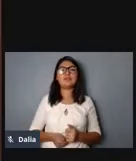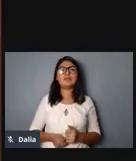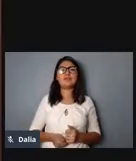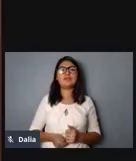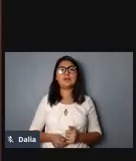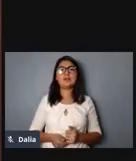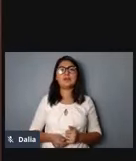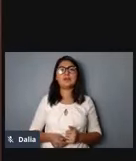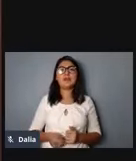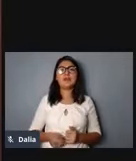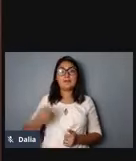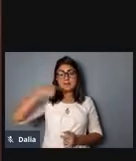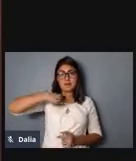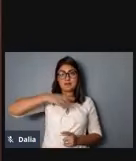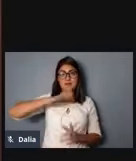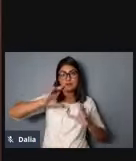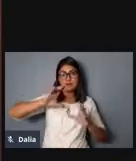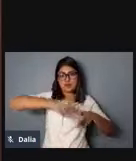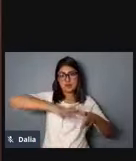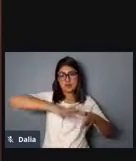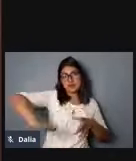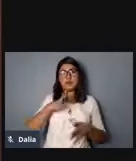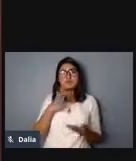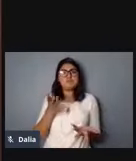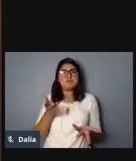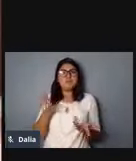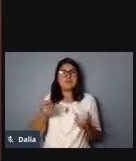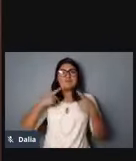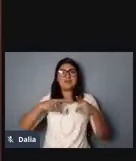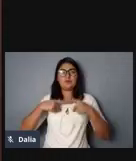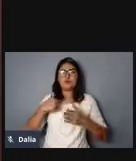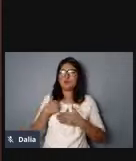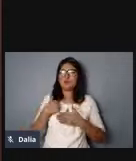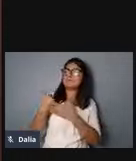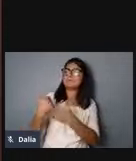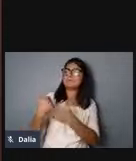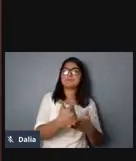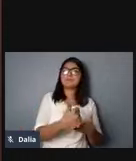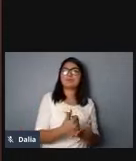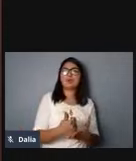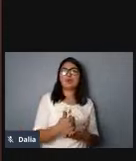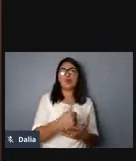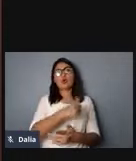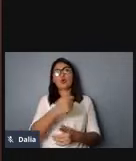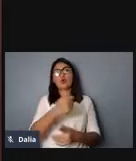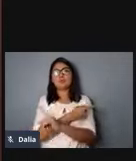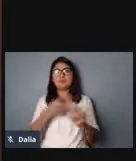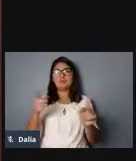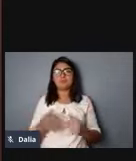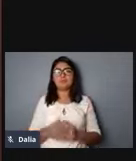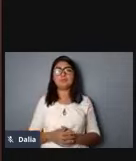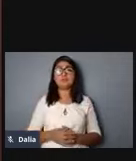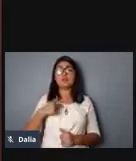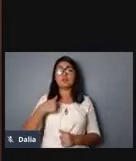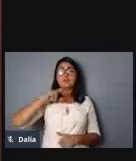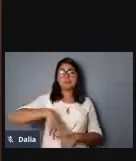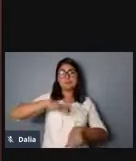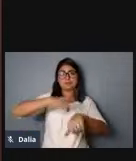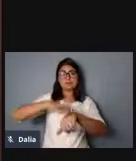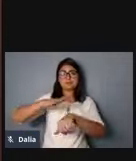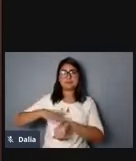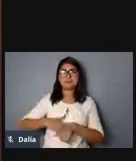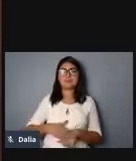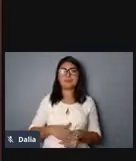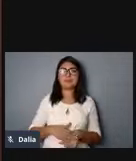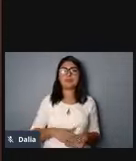mi sociedad, de otra manera. Por allí les recomiendo mucho, subimos a charlas de café, un curso de lengua de